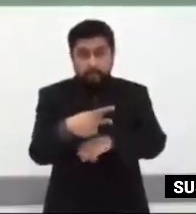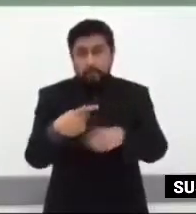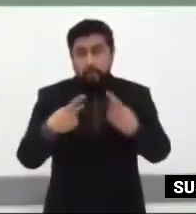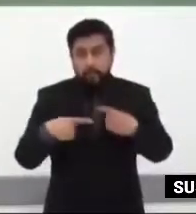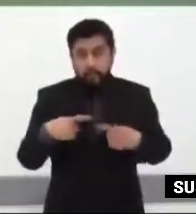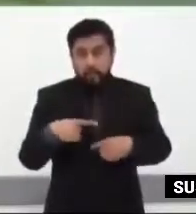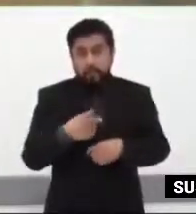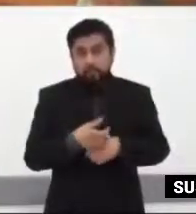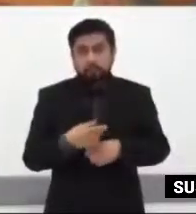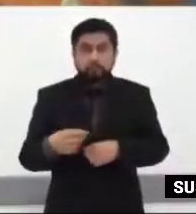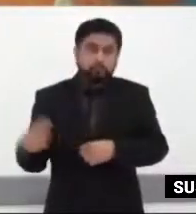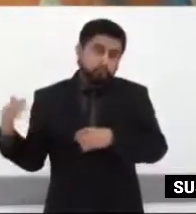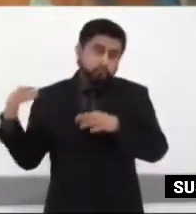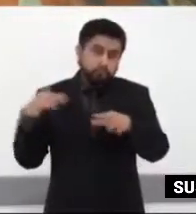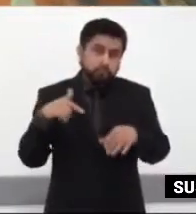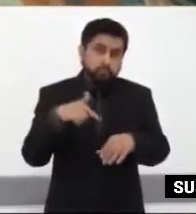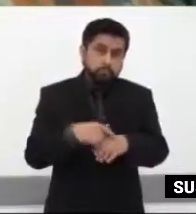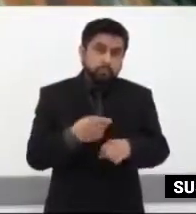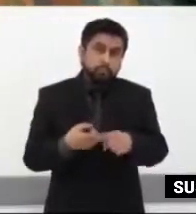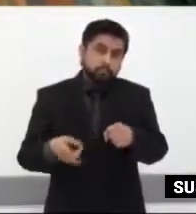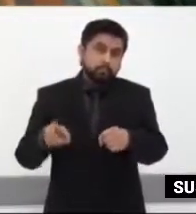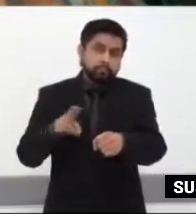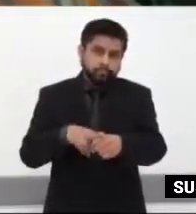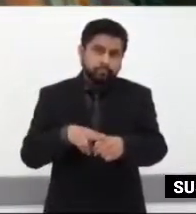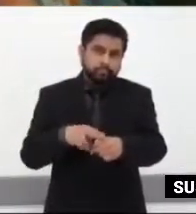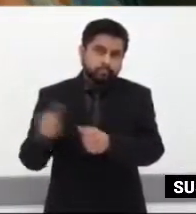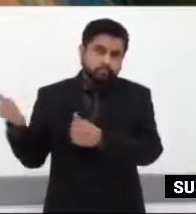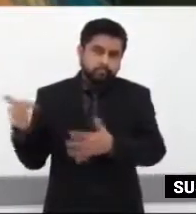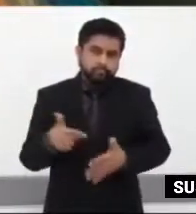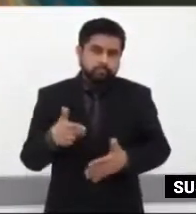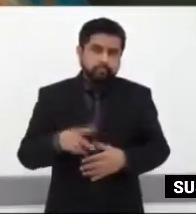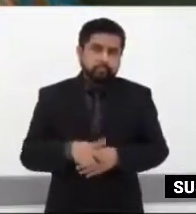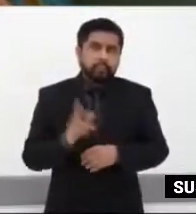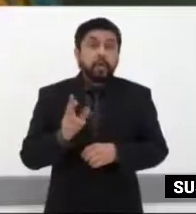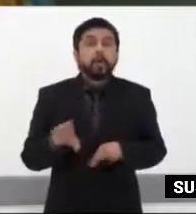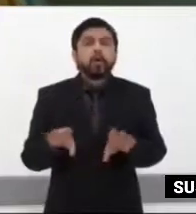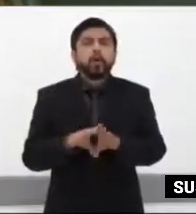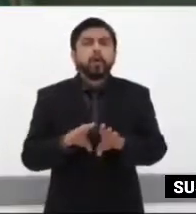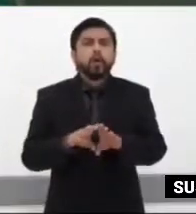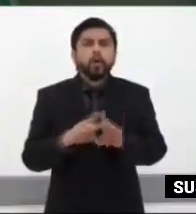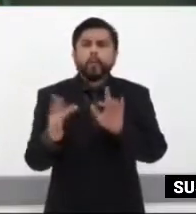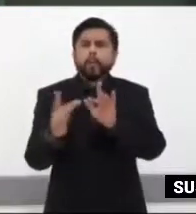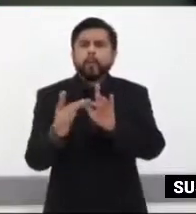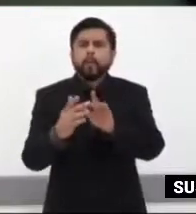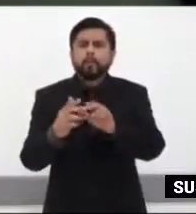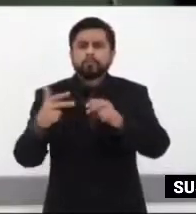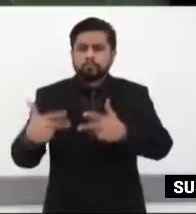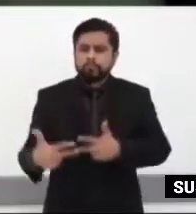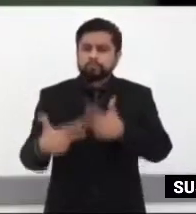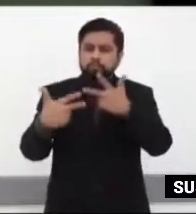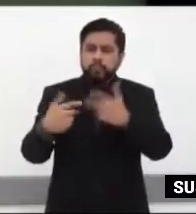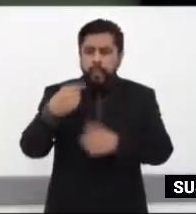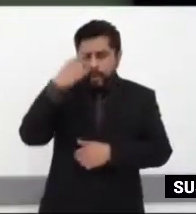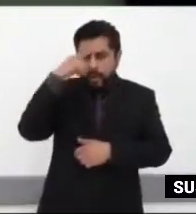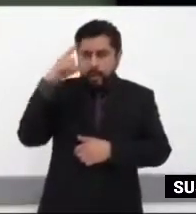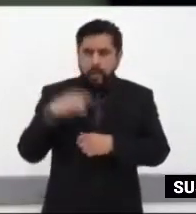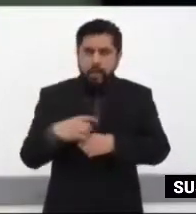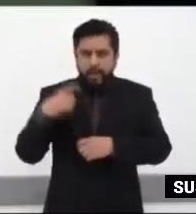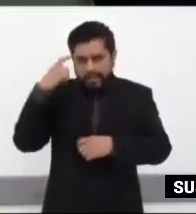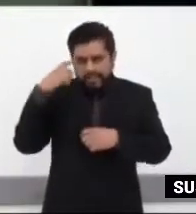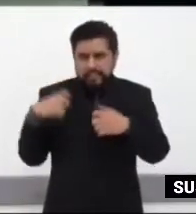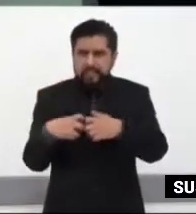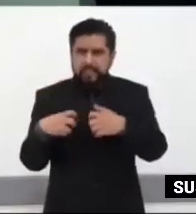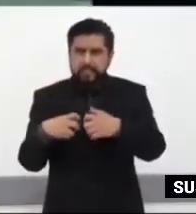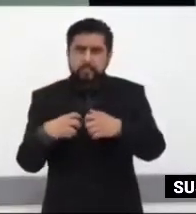los pacientes que están hospitalizados por videoconferencia. De eso baja el estrés, se da la información a los familiares